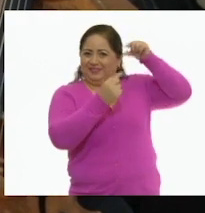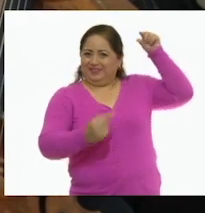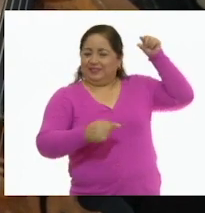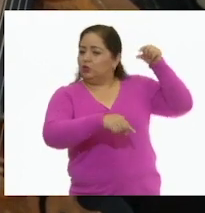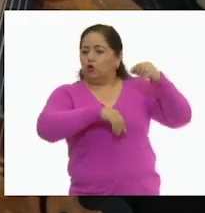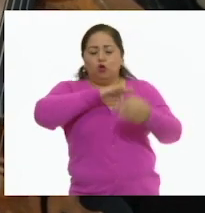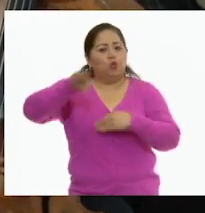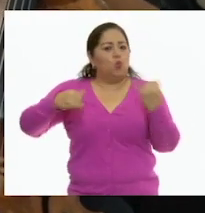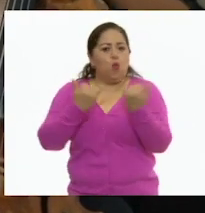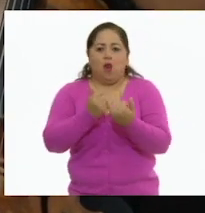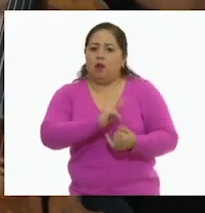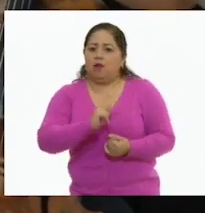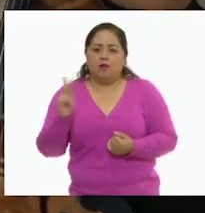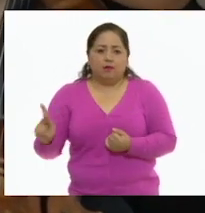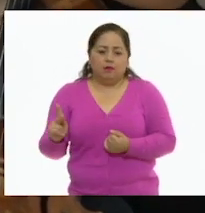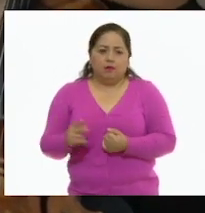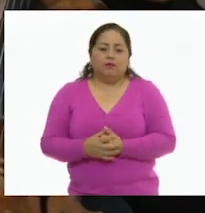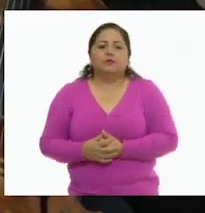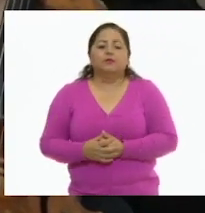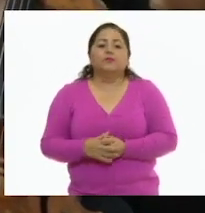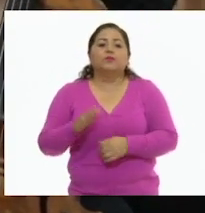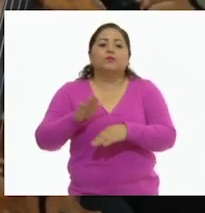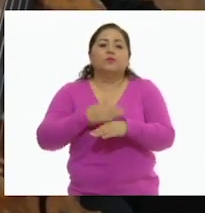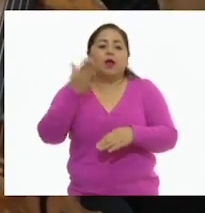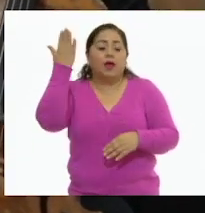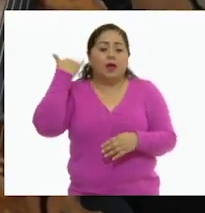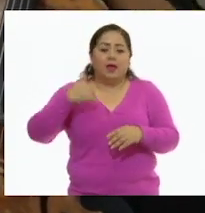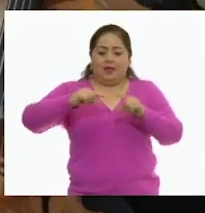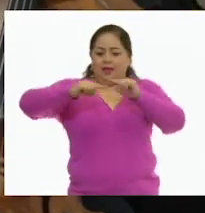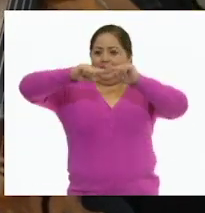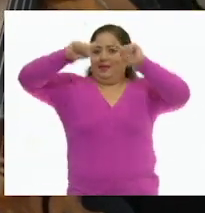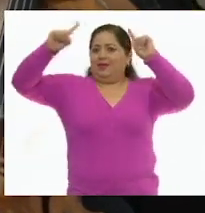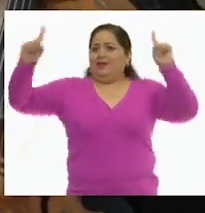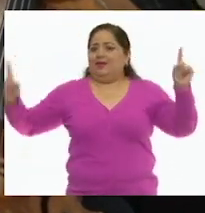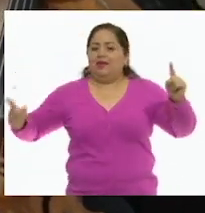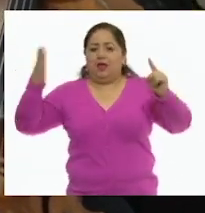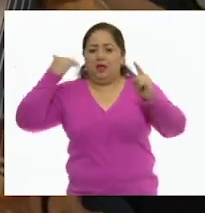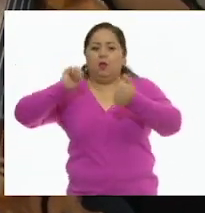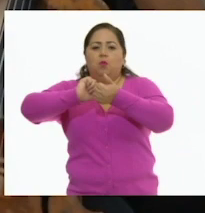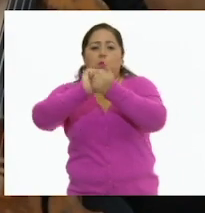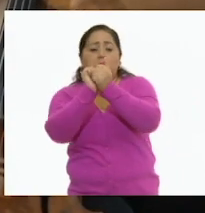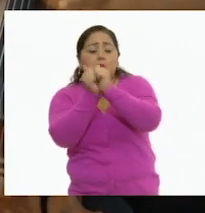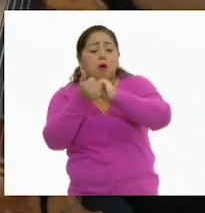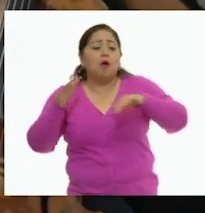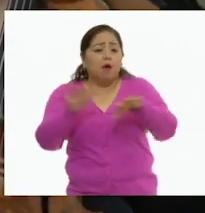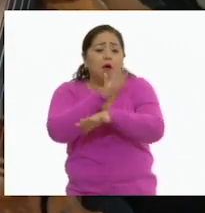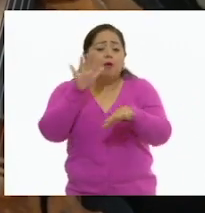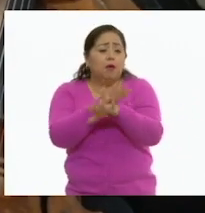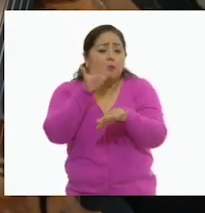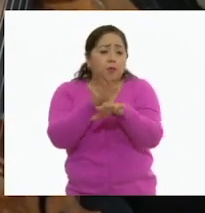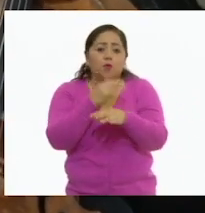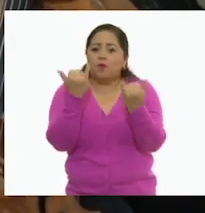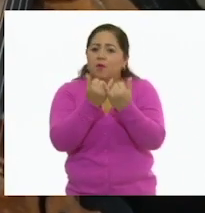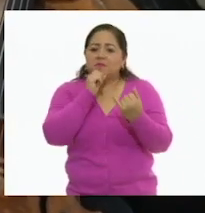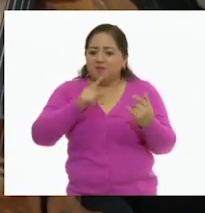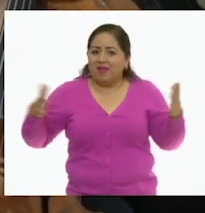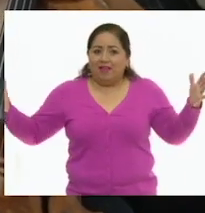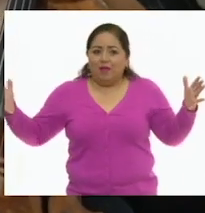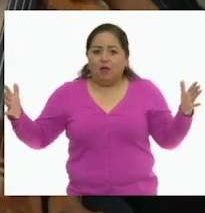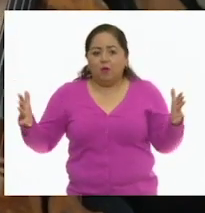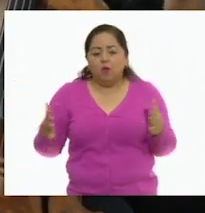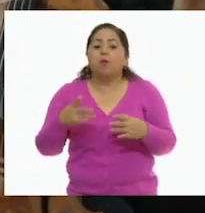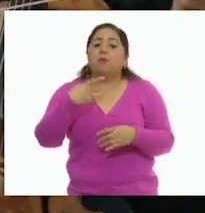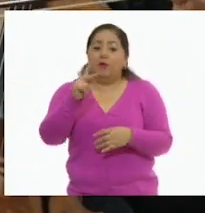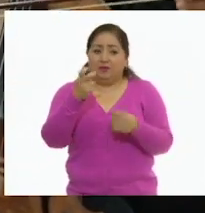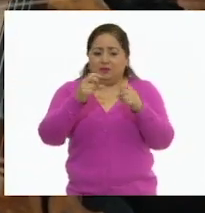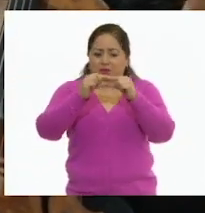el arco, llamado así porque antes era literalmente un arco, ha sufrido modificaciones al igual que los instrumentos y ahora